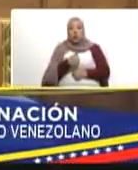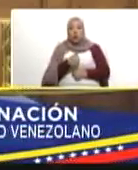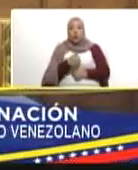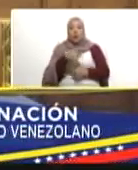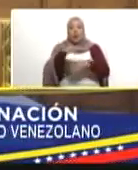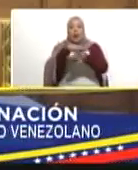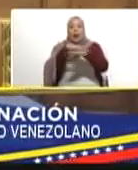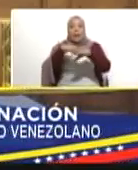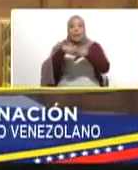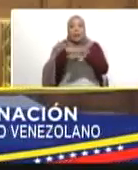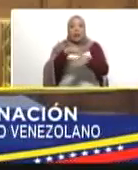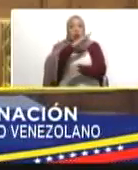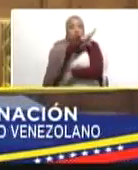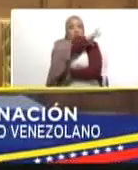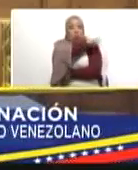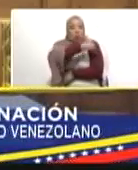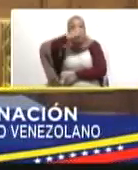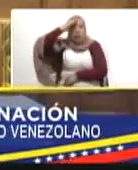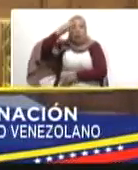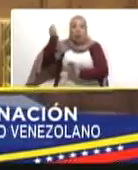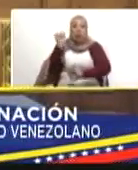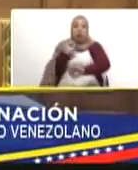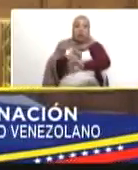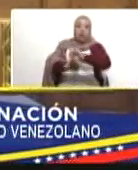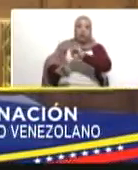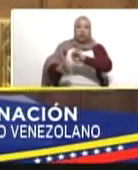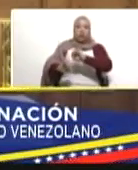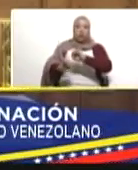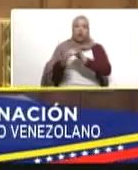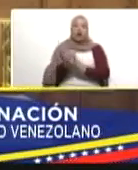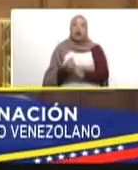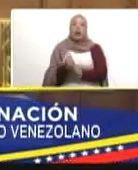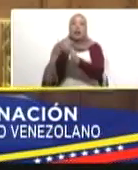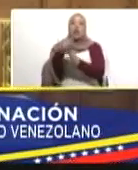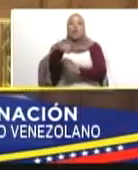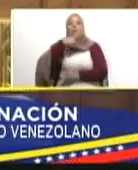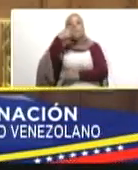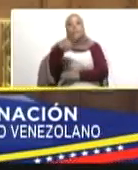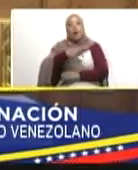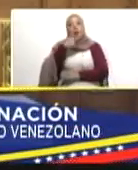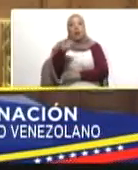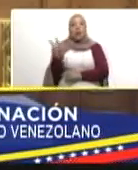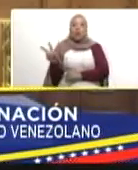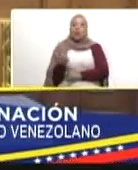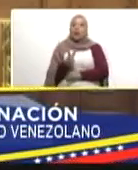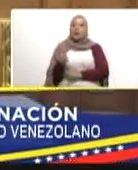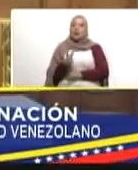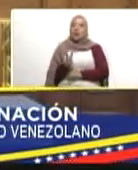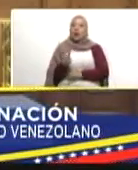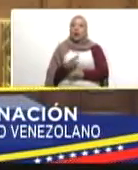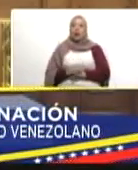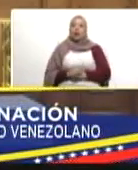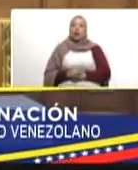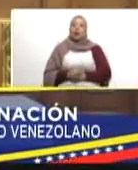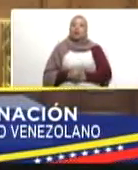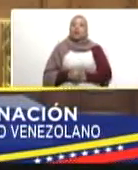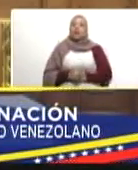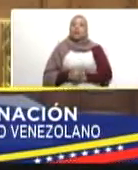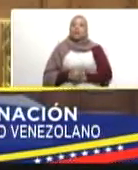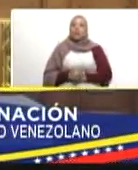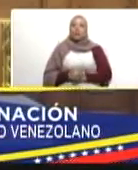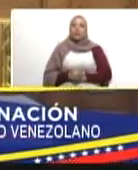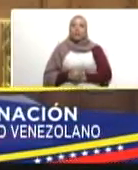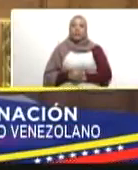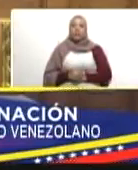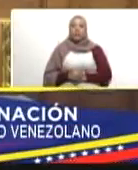ministro padrino asesinar a importantes líderes políticos y militares de Venezuela